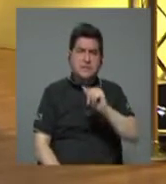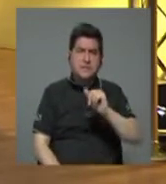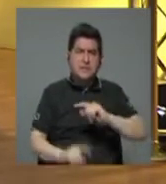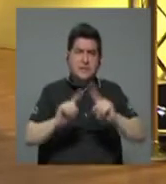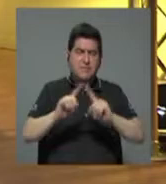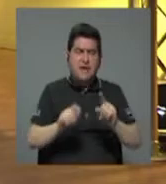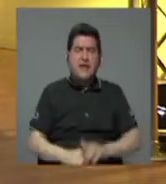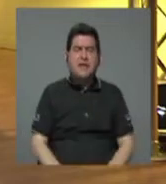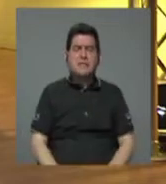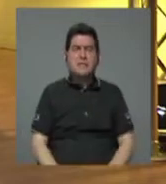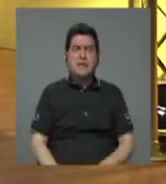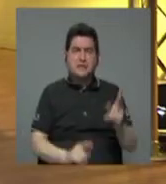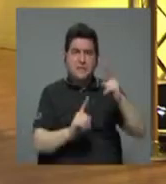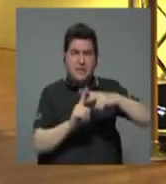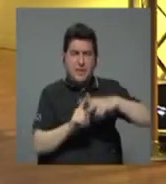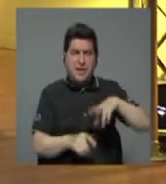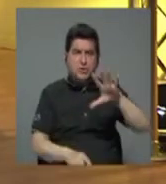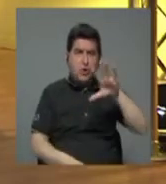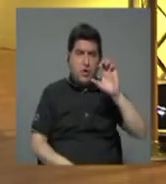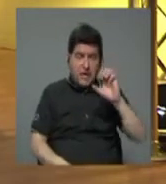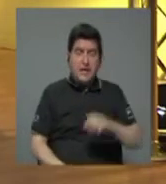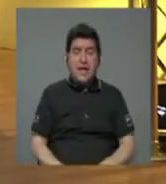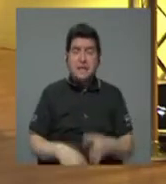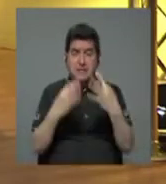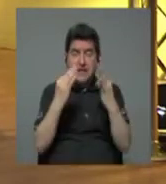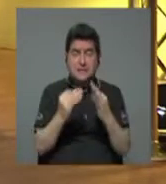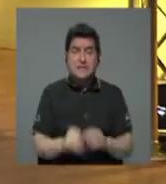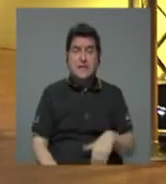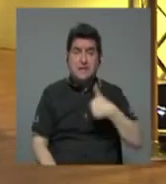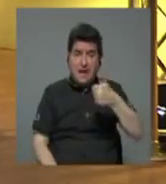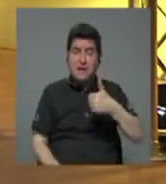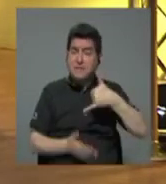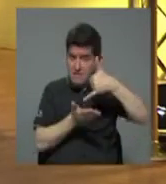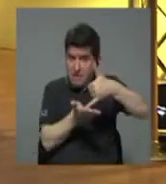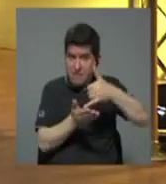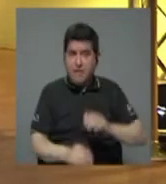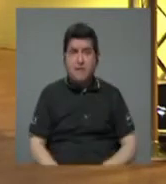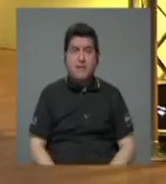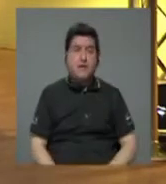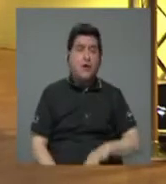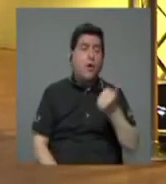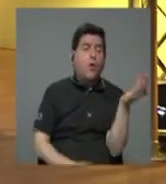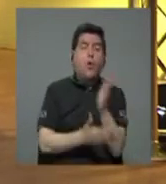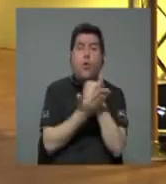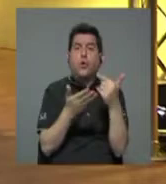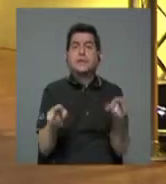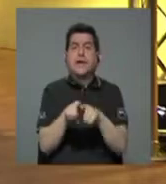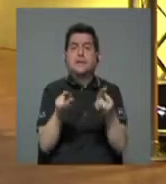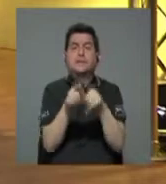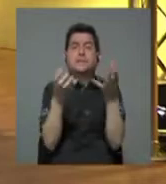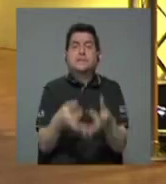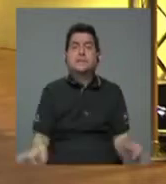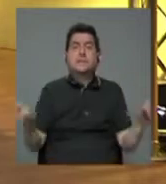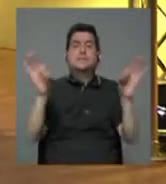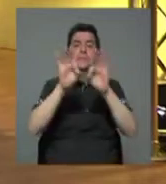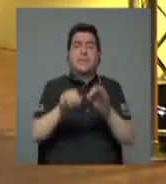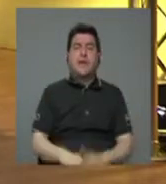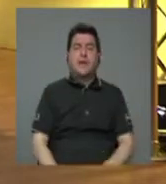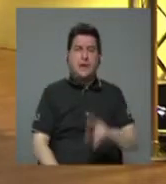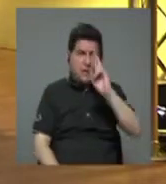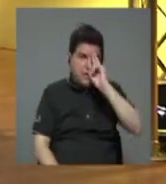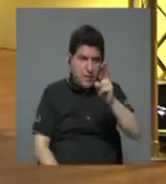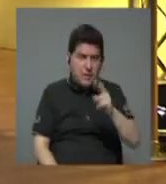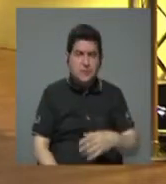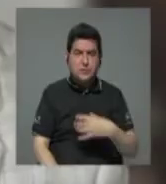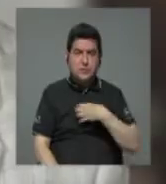francas que han aplicado a estos premios. Y por otro lado, hay otra parte que también es muy importante, y es el reconocimiento